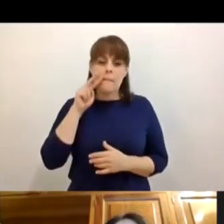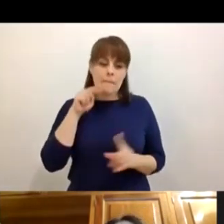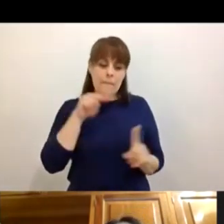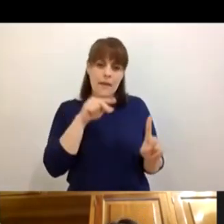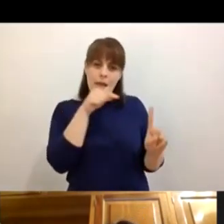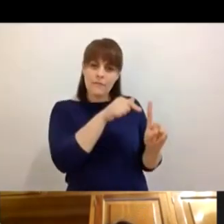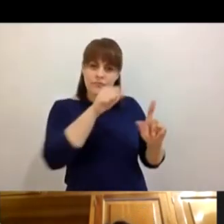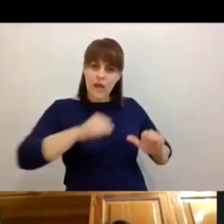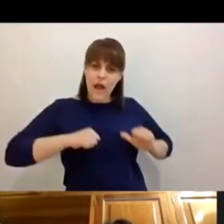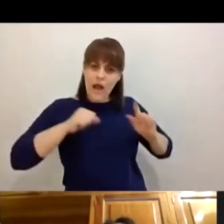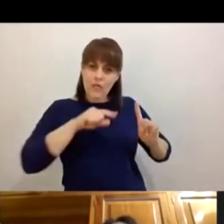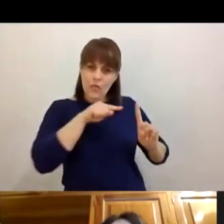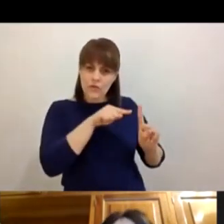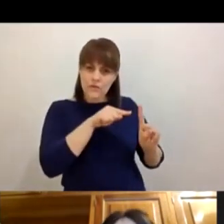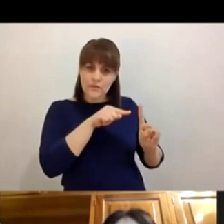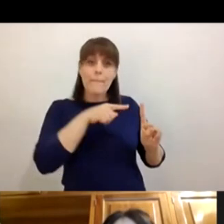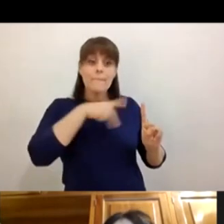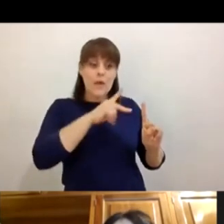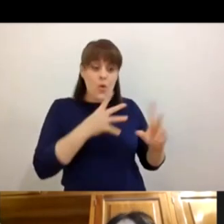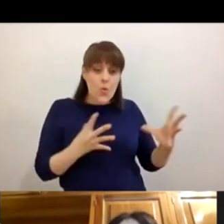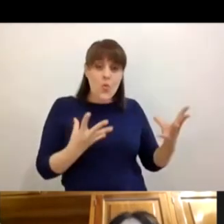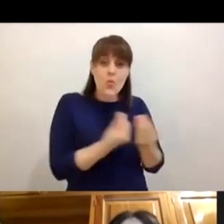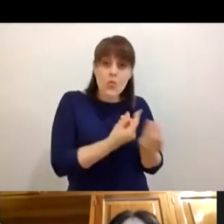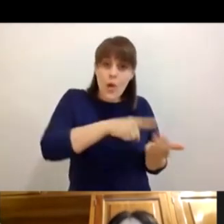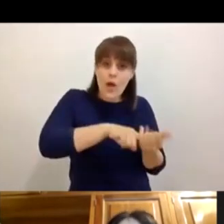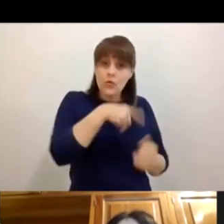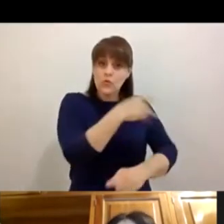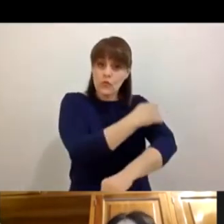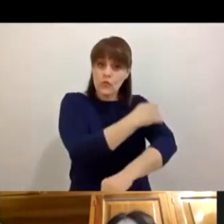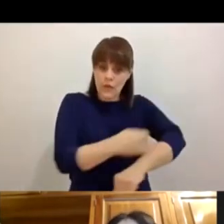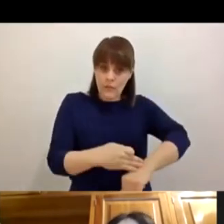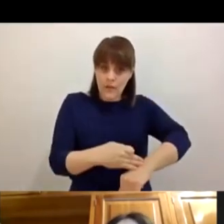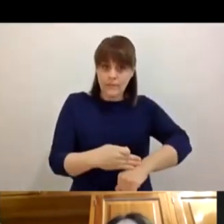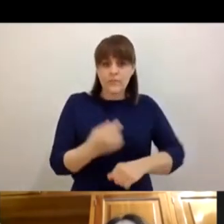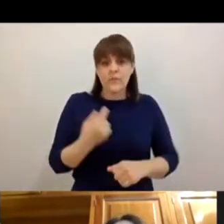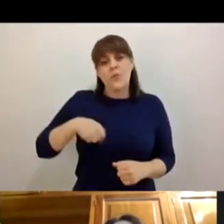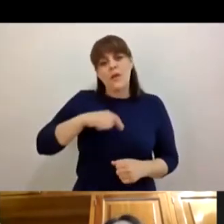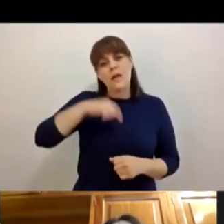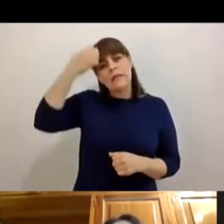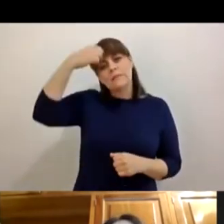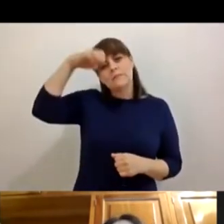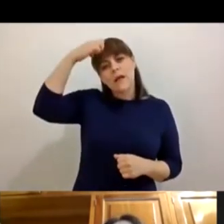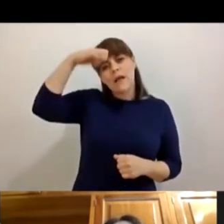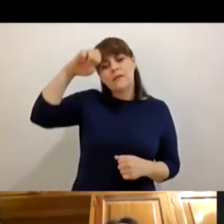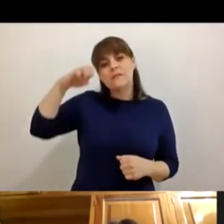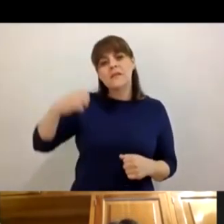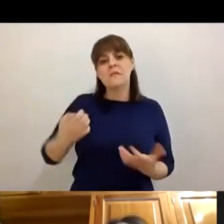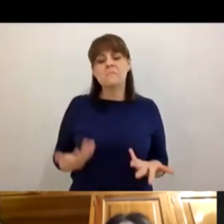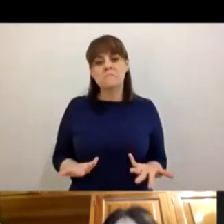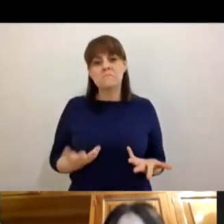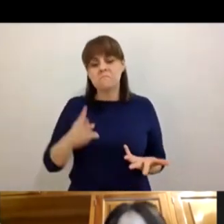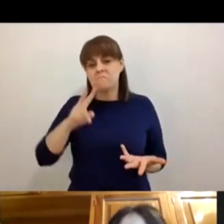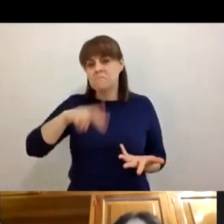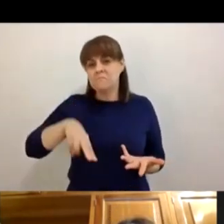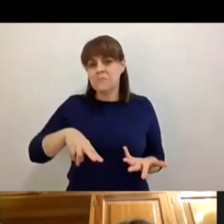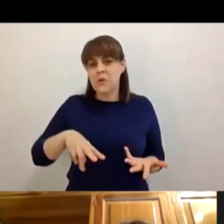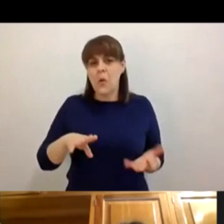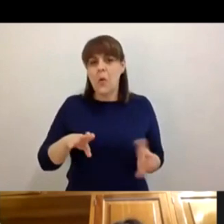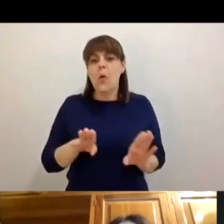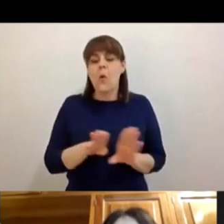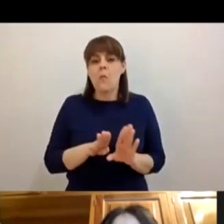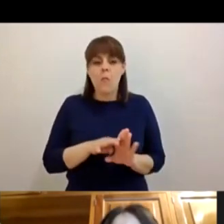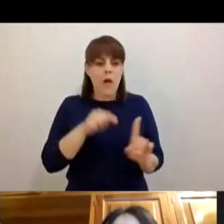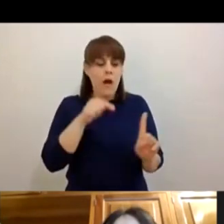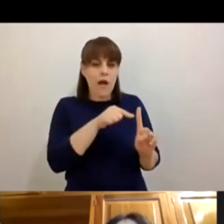poco desde la experiencia que tenemos, no se puede, pues sí, favorecer al máximo, ¿no? O potencializar